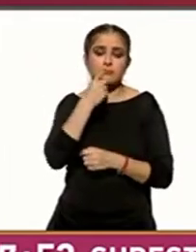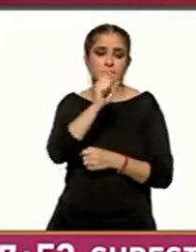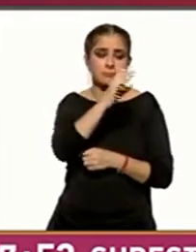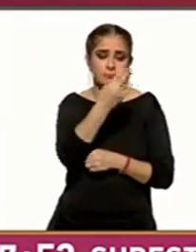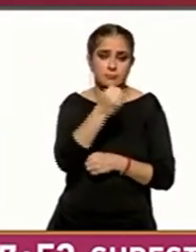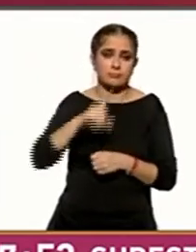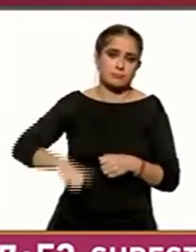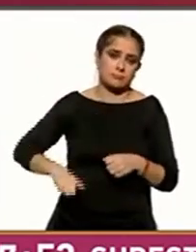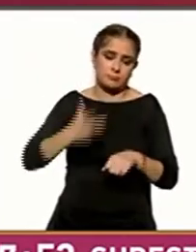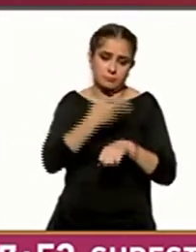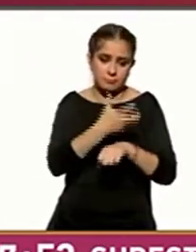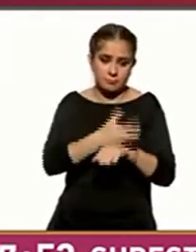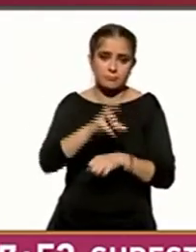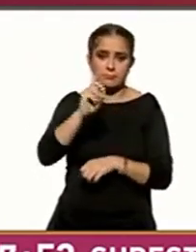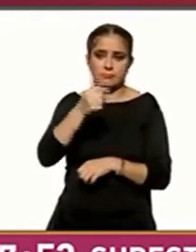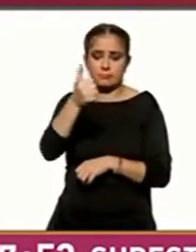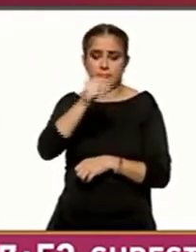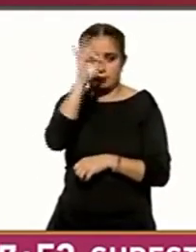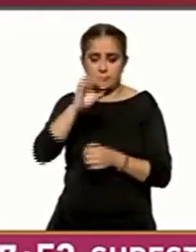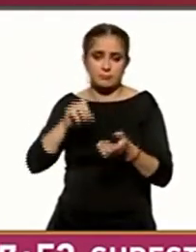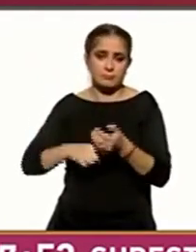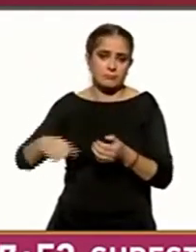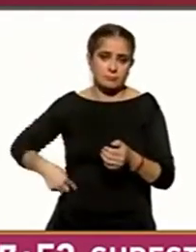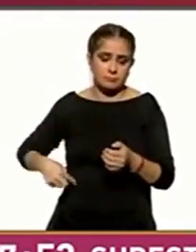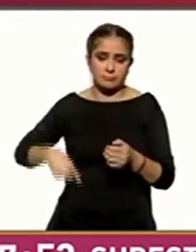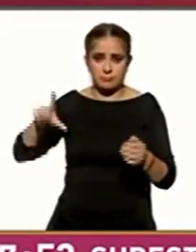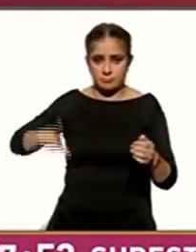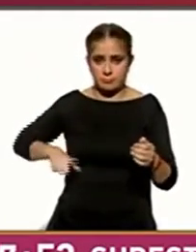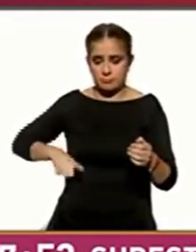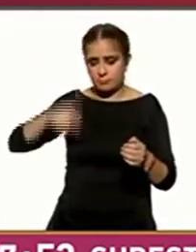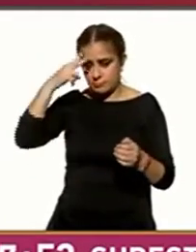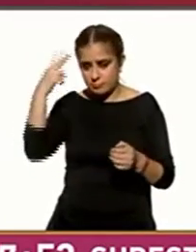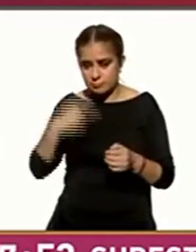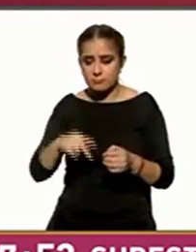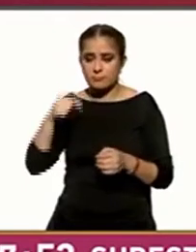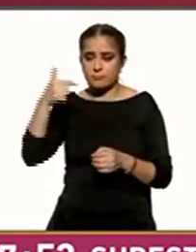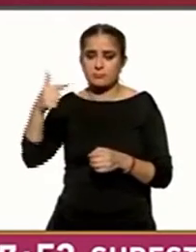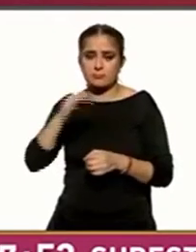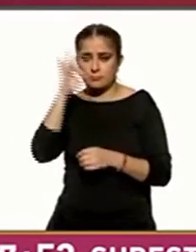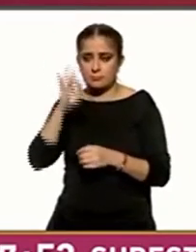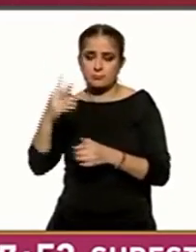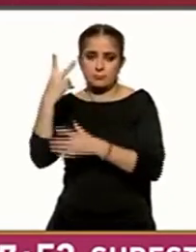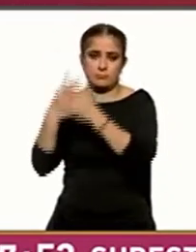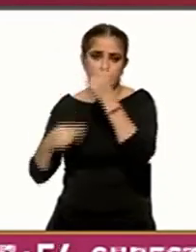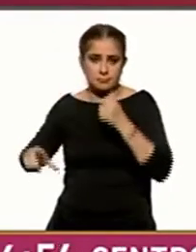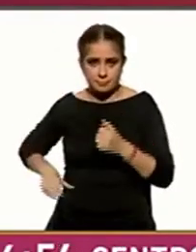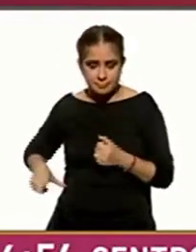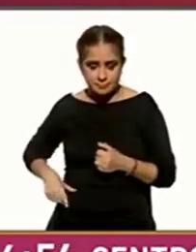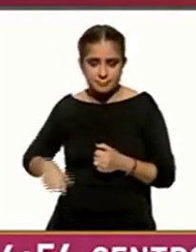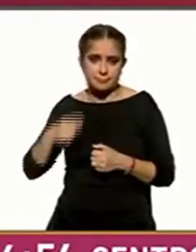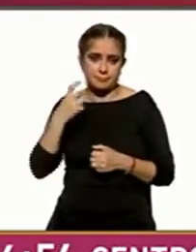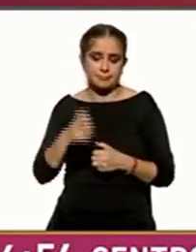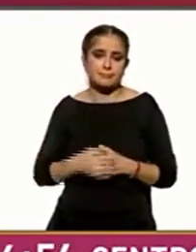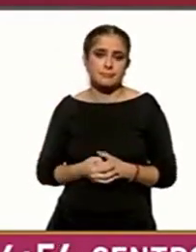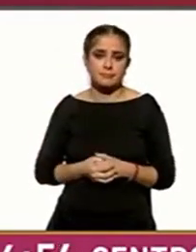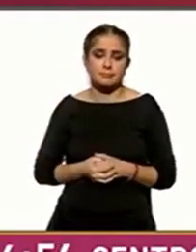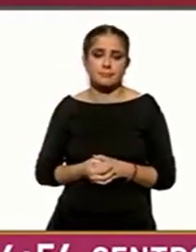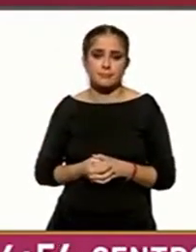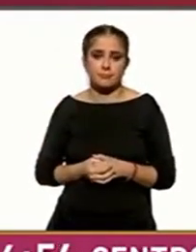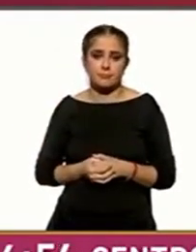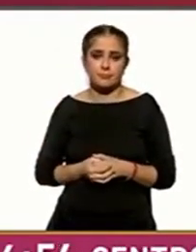29% el gobierno de Estados Unidos, 36% el mexicano y 28% ambos gobiernos. Pero, como te